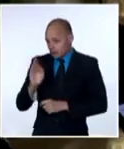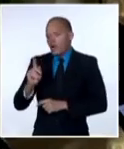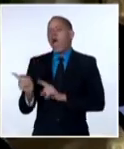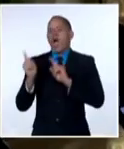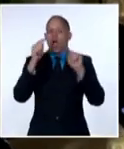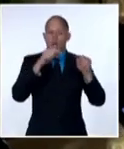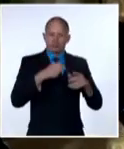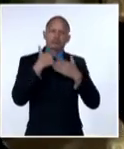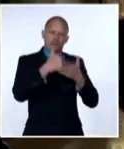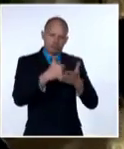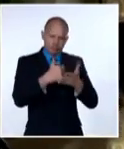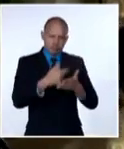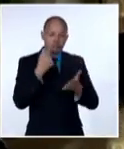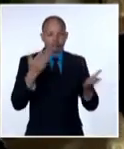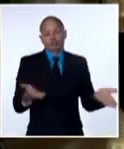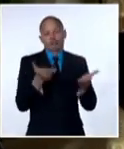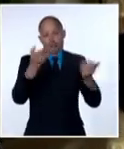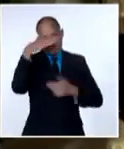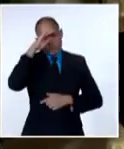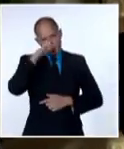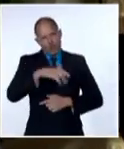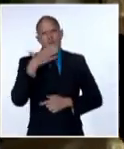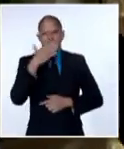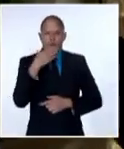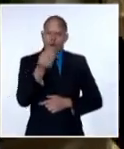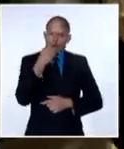en posibilidad de mejorar productos.